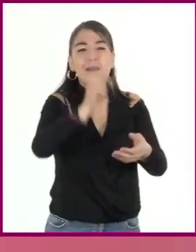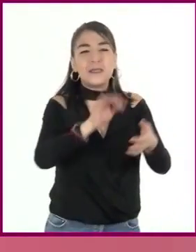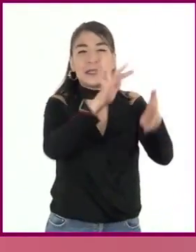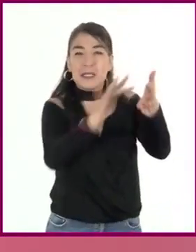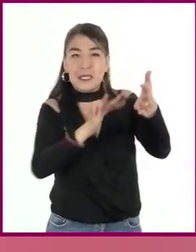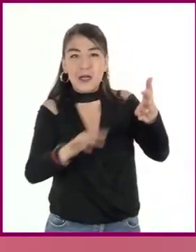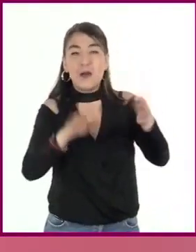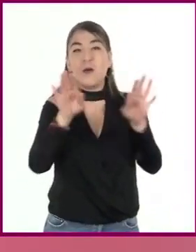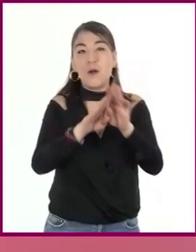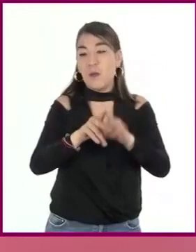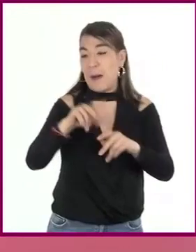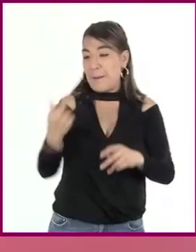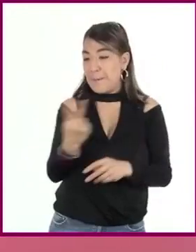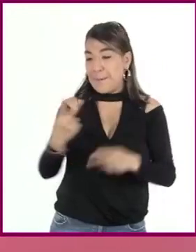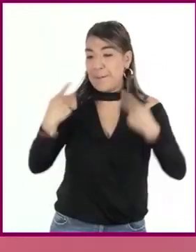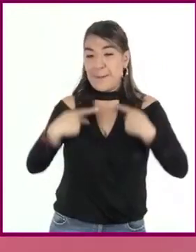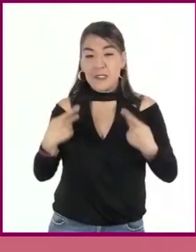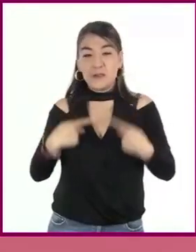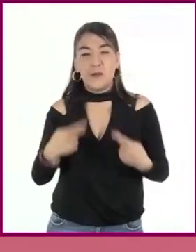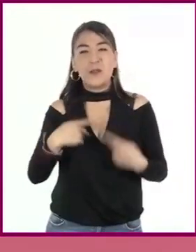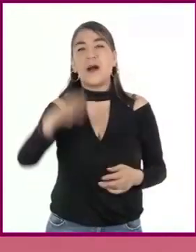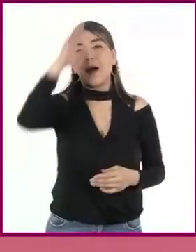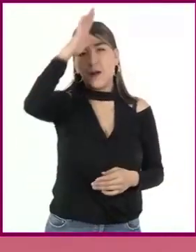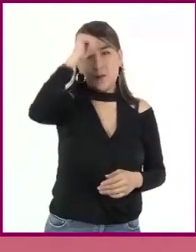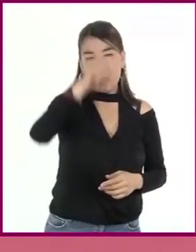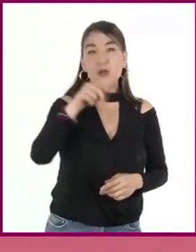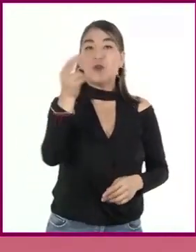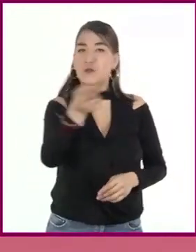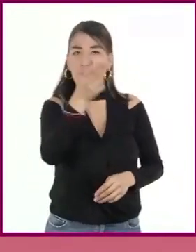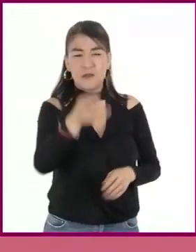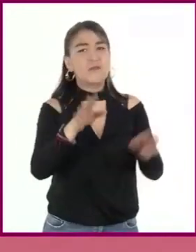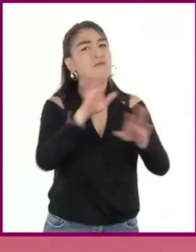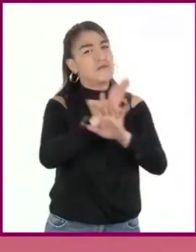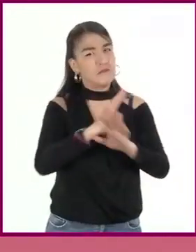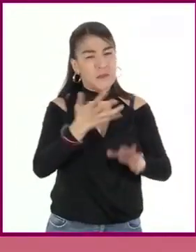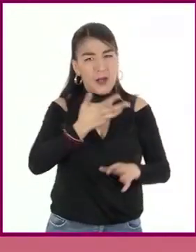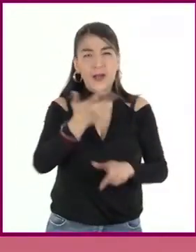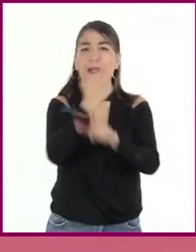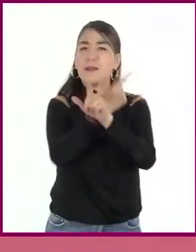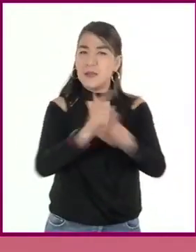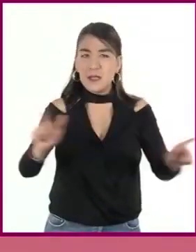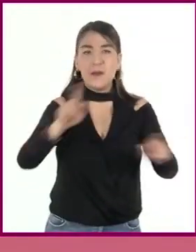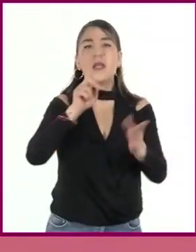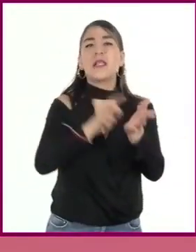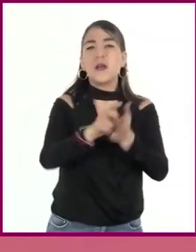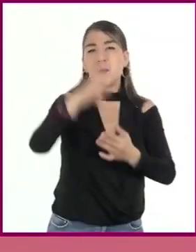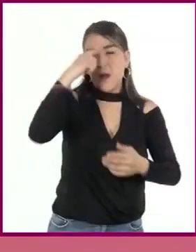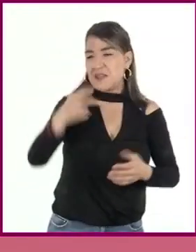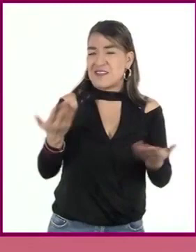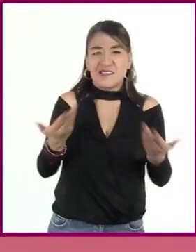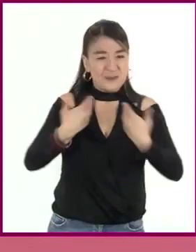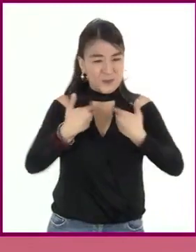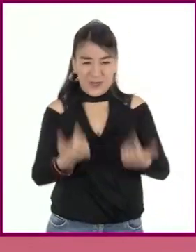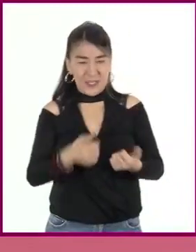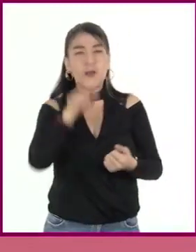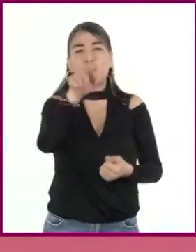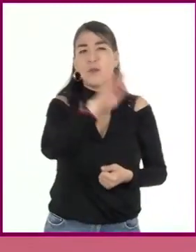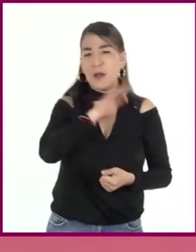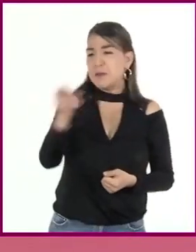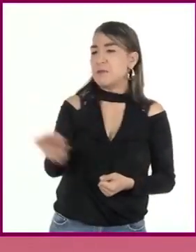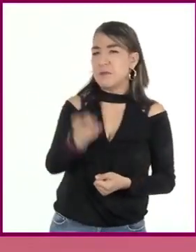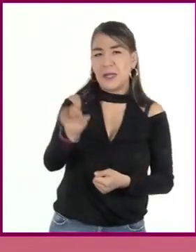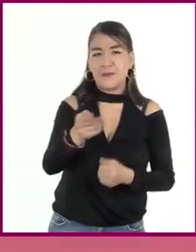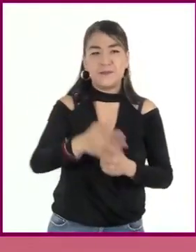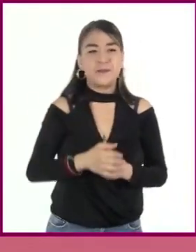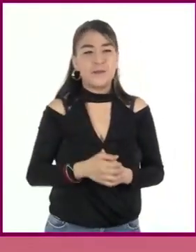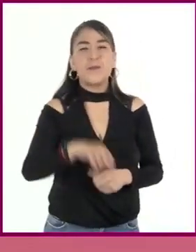que ambas partes estén de acuerdo y ustedes tienen todo el derecho de preguntar si no entienden. Durante esta